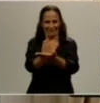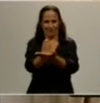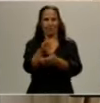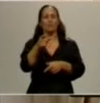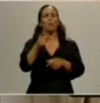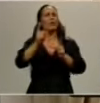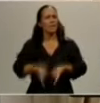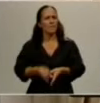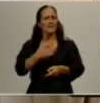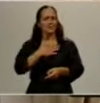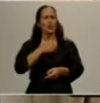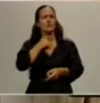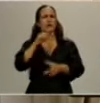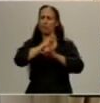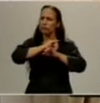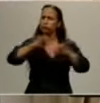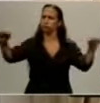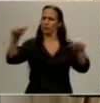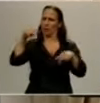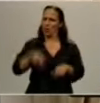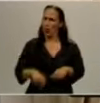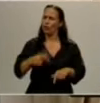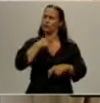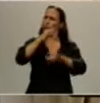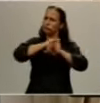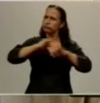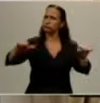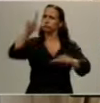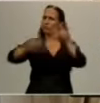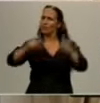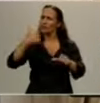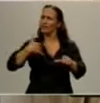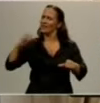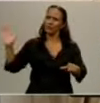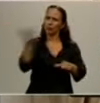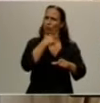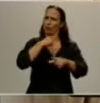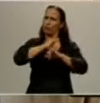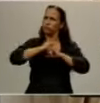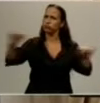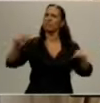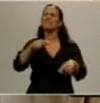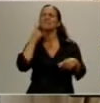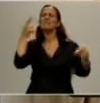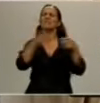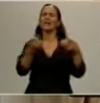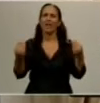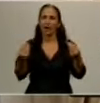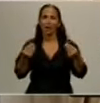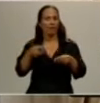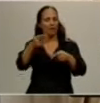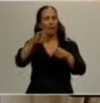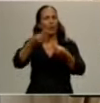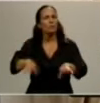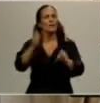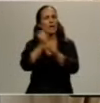importante, que es la que yo quiero comunicar hoy también a todos los argentinos, y que es comenzar a trabajar sobre un proyecto